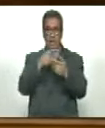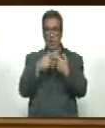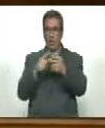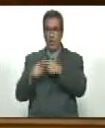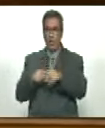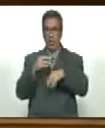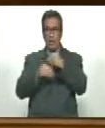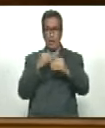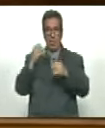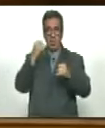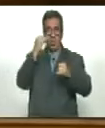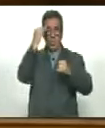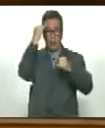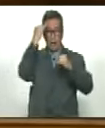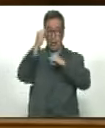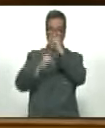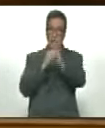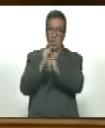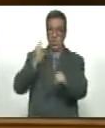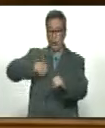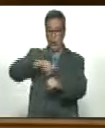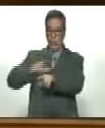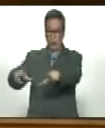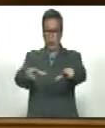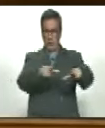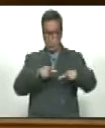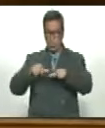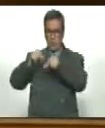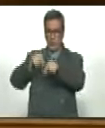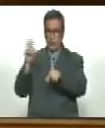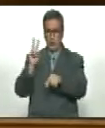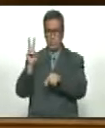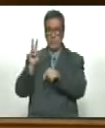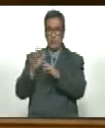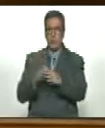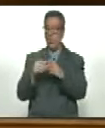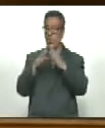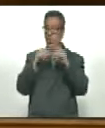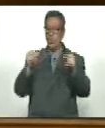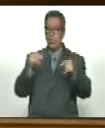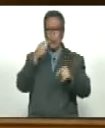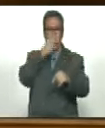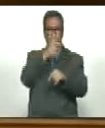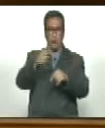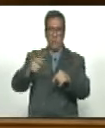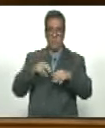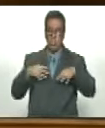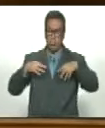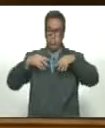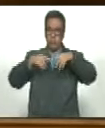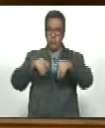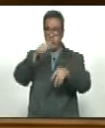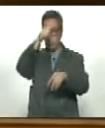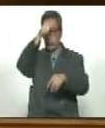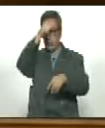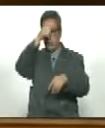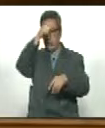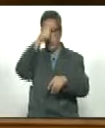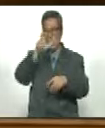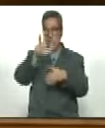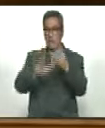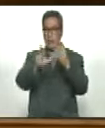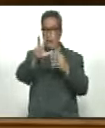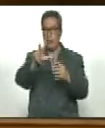cualquier forma de derecho internacional nuestro territorio sagrado, todo un pueblo salió el domingo 3